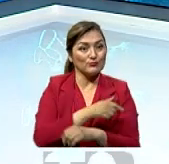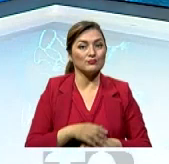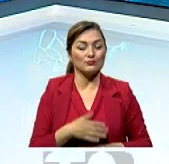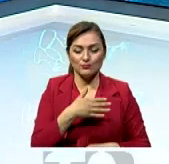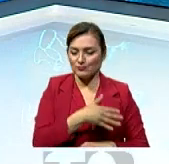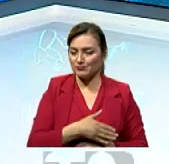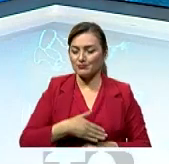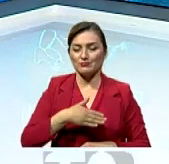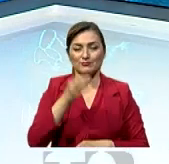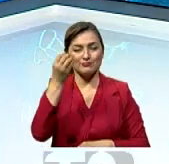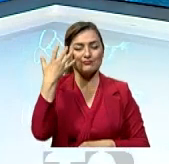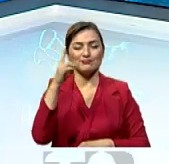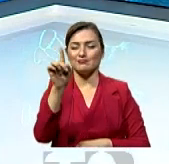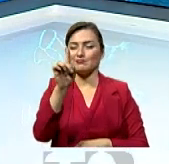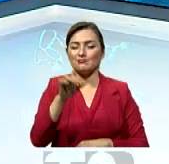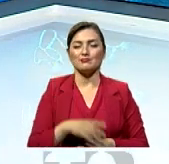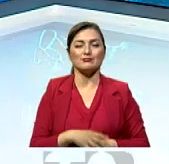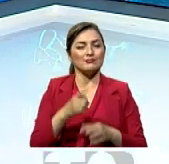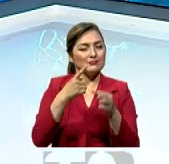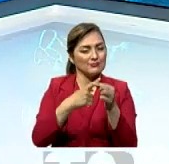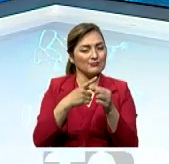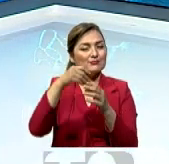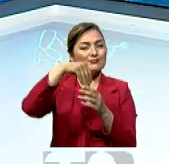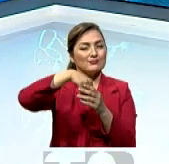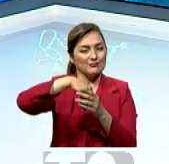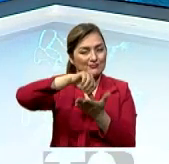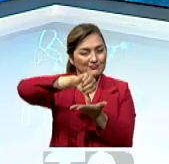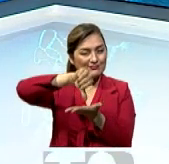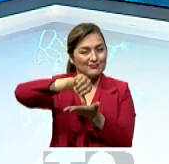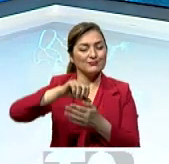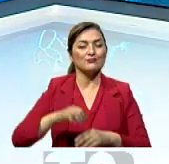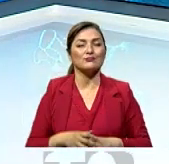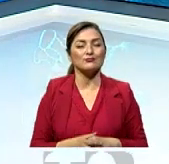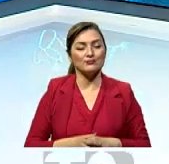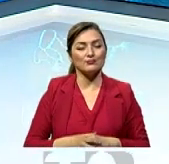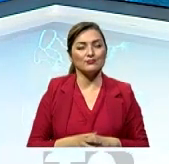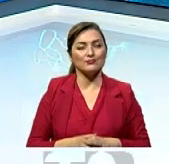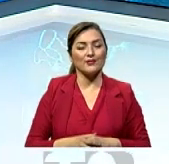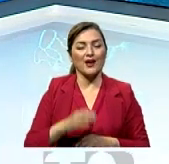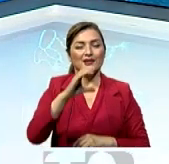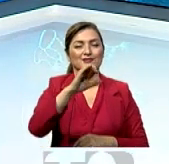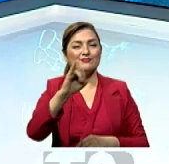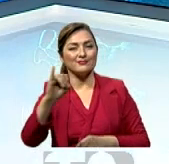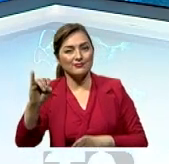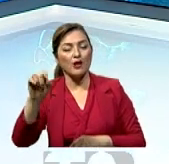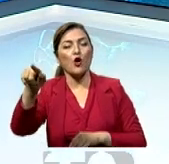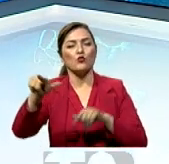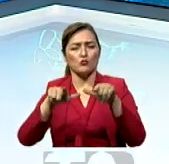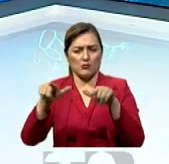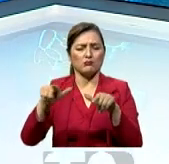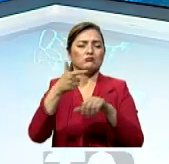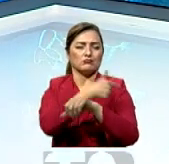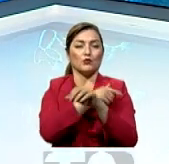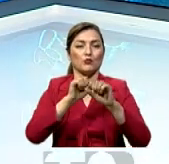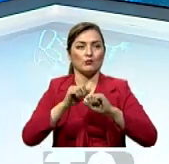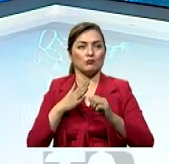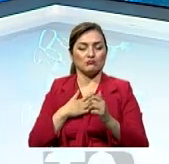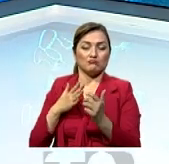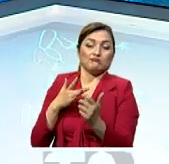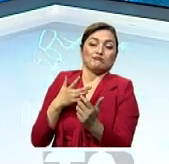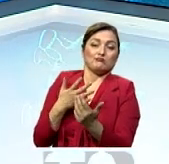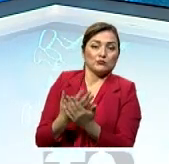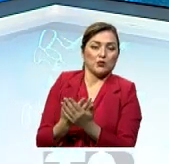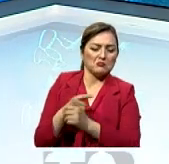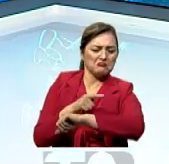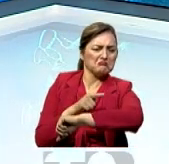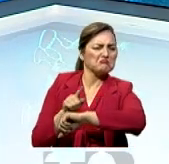por favor no lo olviden. En la ciudad de Quito también, dentro de la urbe, ahí en el sector de Iñaquito, también hay un punto habilitado. Yo acudí a este lugar y la verdad que no